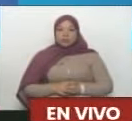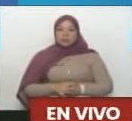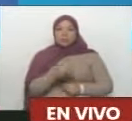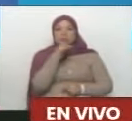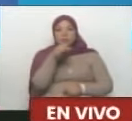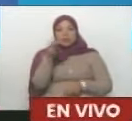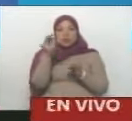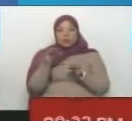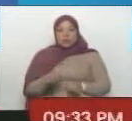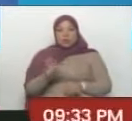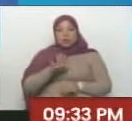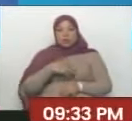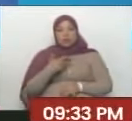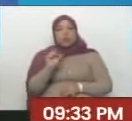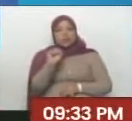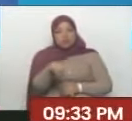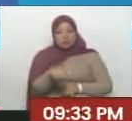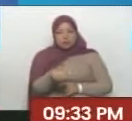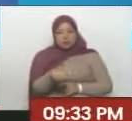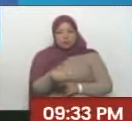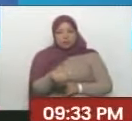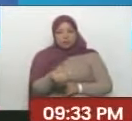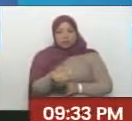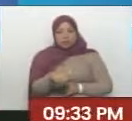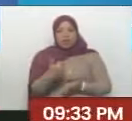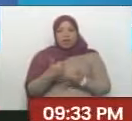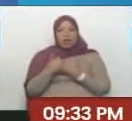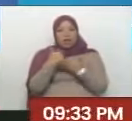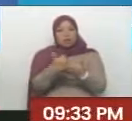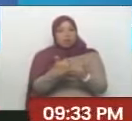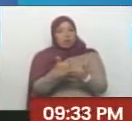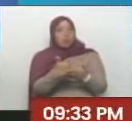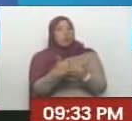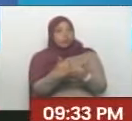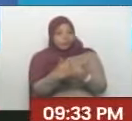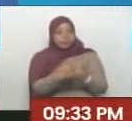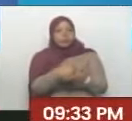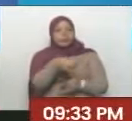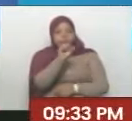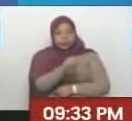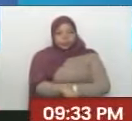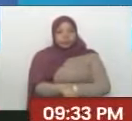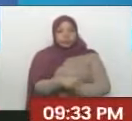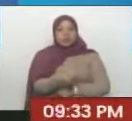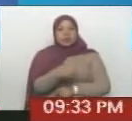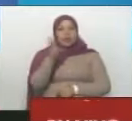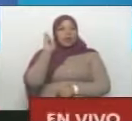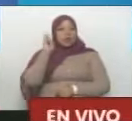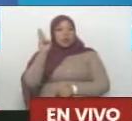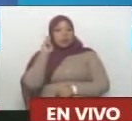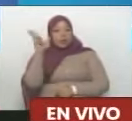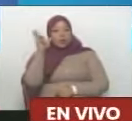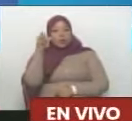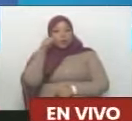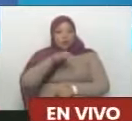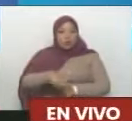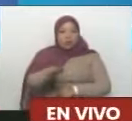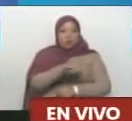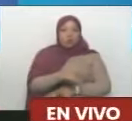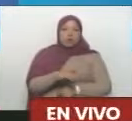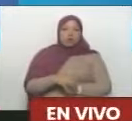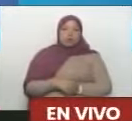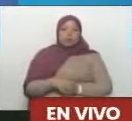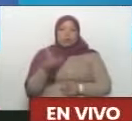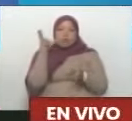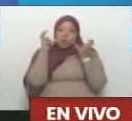Cumplimiento estricto, y se puede, ¿verdad? Ajá. Y ayuda, o no ayuda. Ayuda que en la radio allá del pueblo suene, ra,